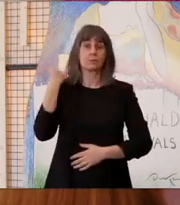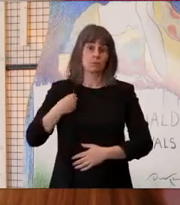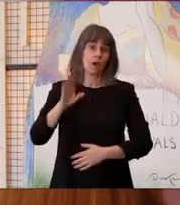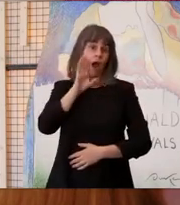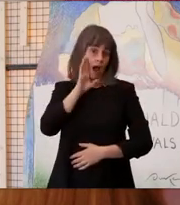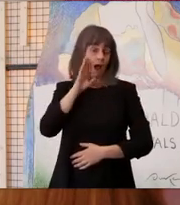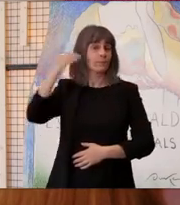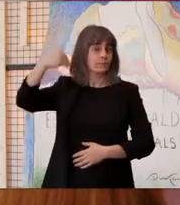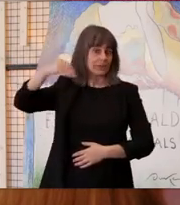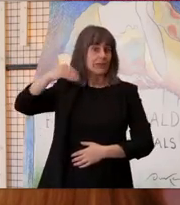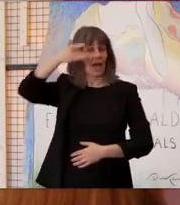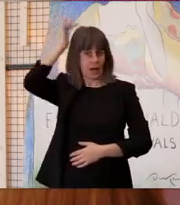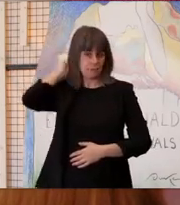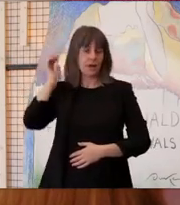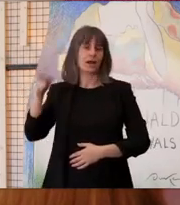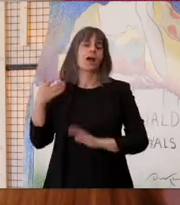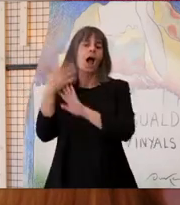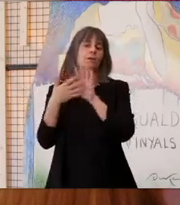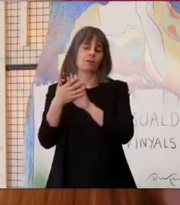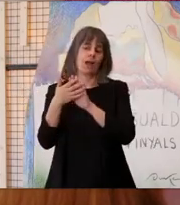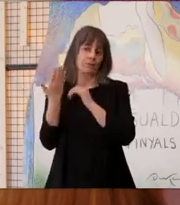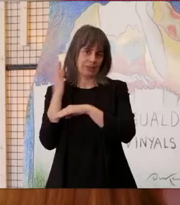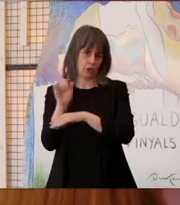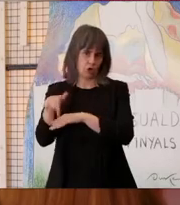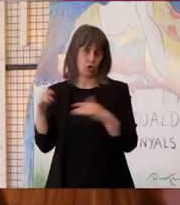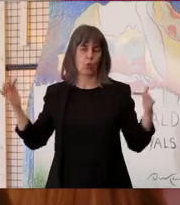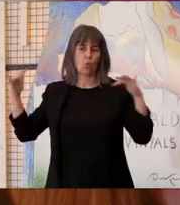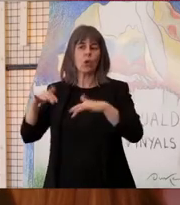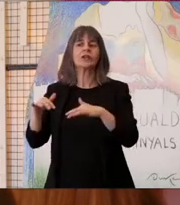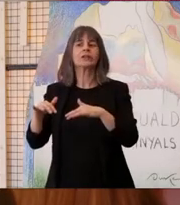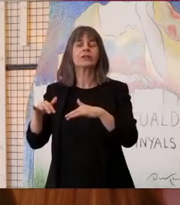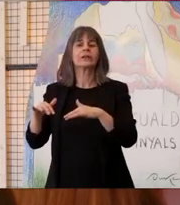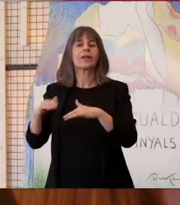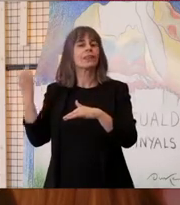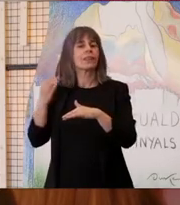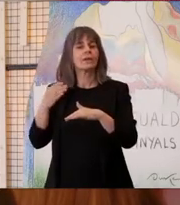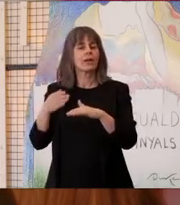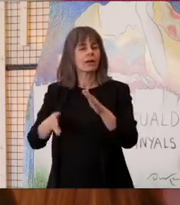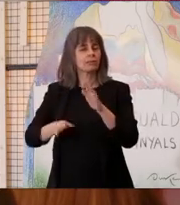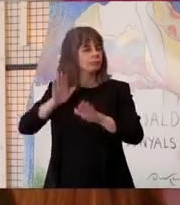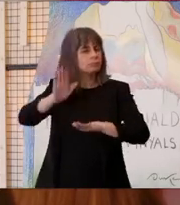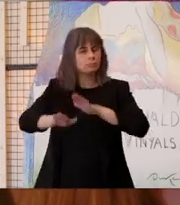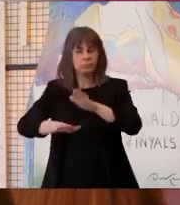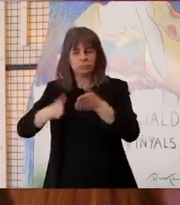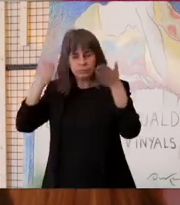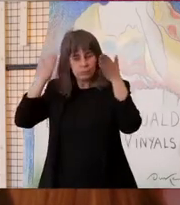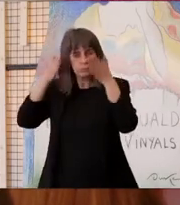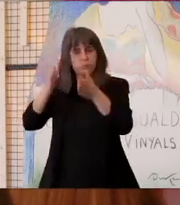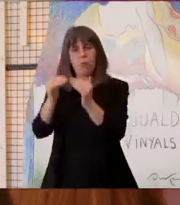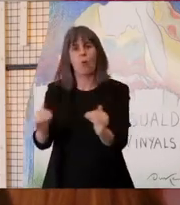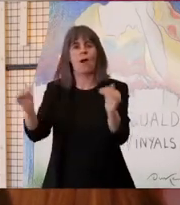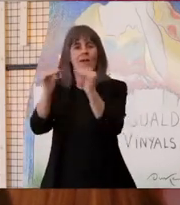uno de estos días en la presentación creo de este de este encuentro que hay que ir hacia la igualdad al margen de sectarismos no